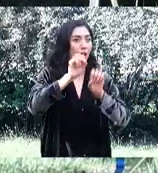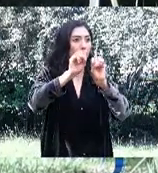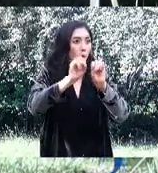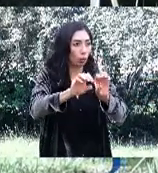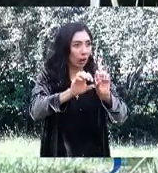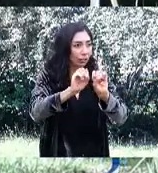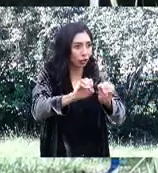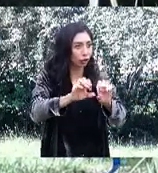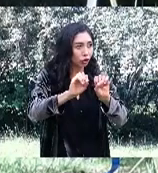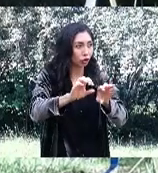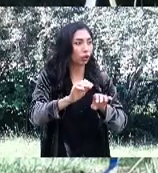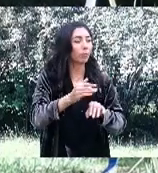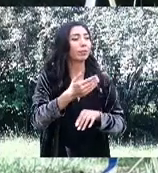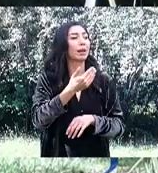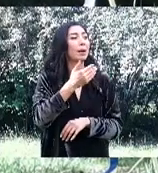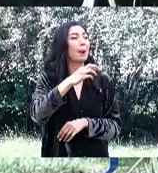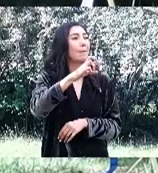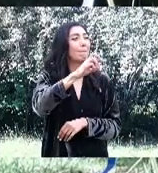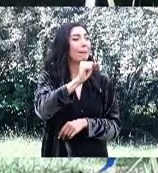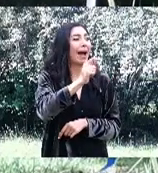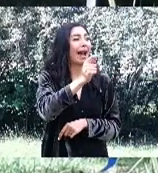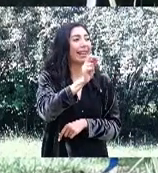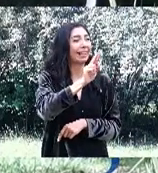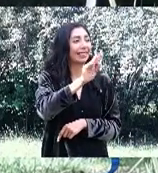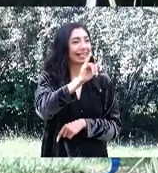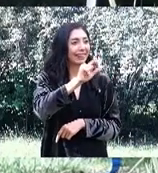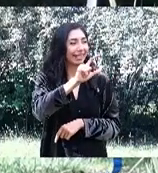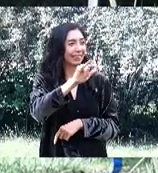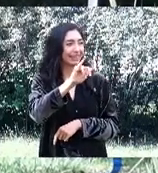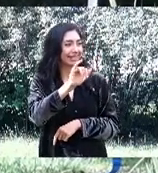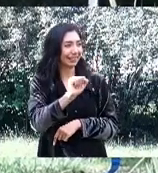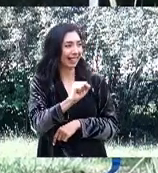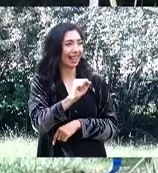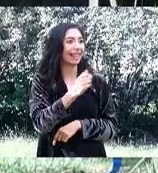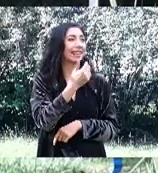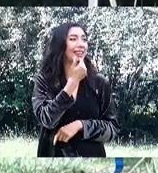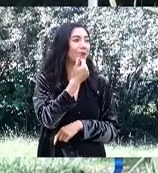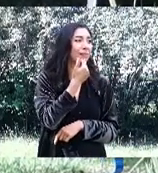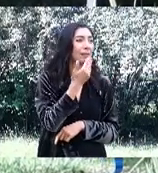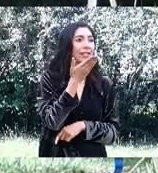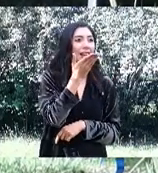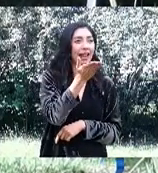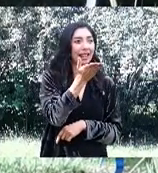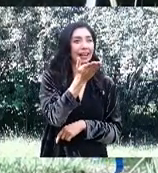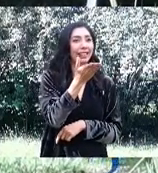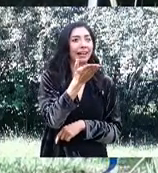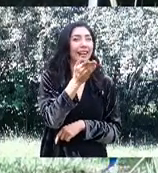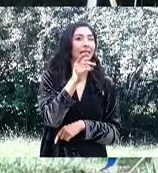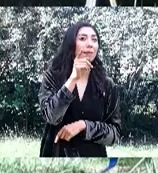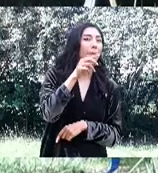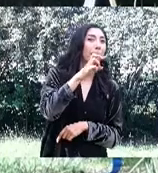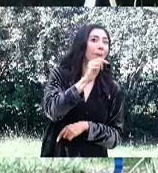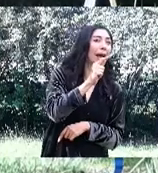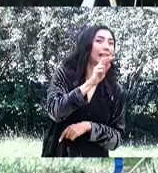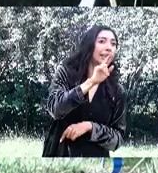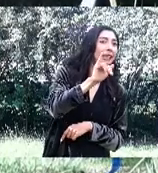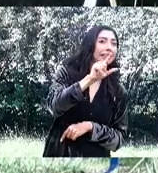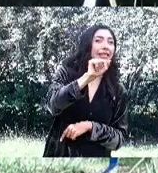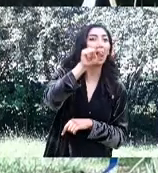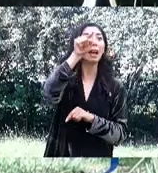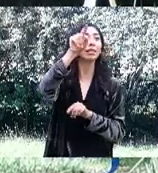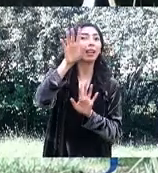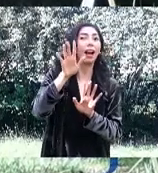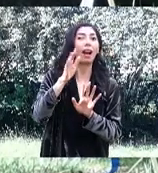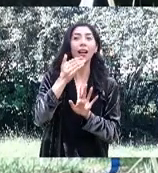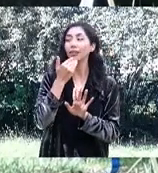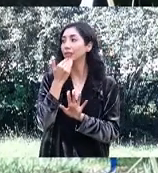todos los procesos a Patricia que está allí atrás que siempre en el Backstage pero a la